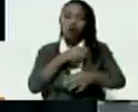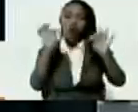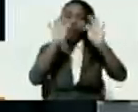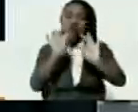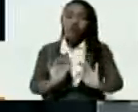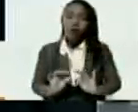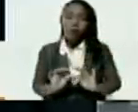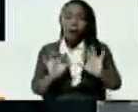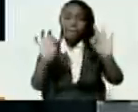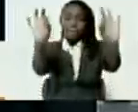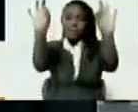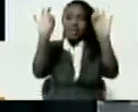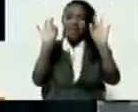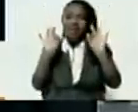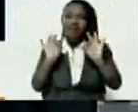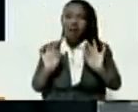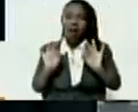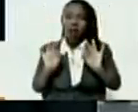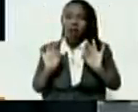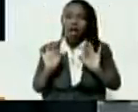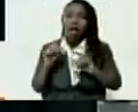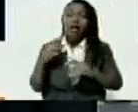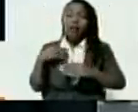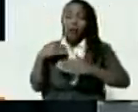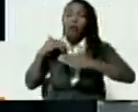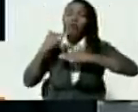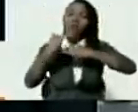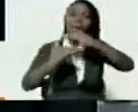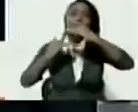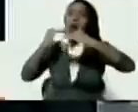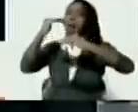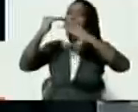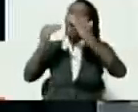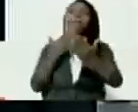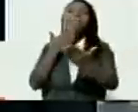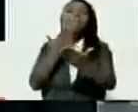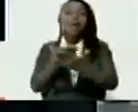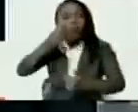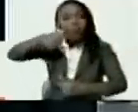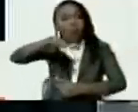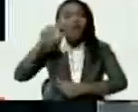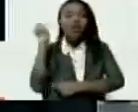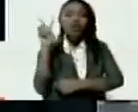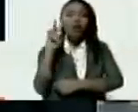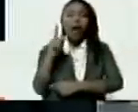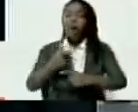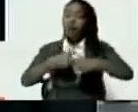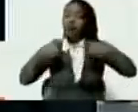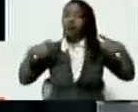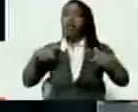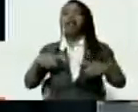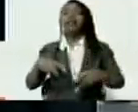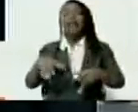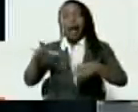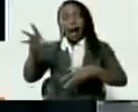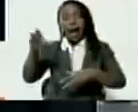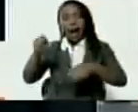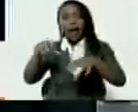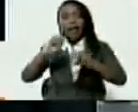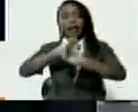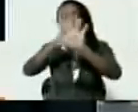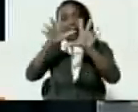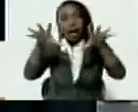especiales que van a ir escalando y pido al pueblo de Venezuela la mayor comprensión, la